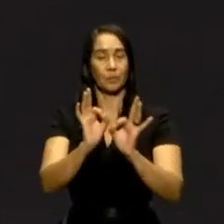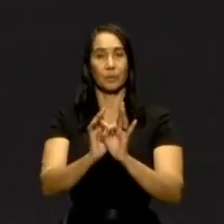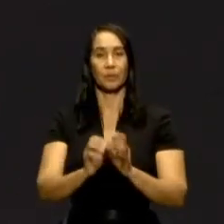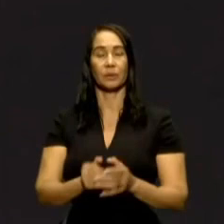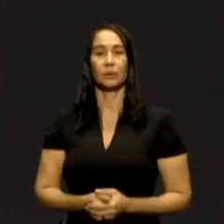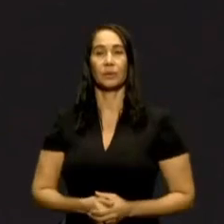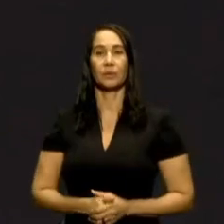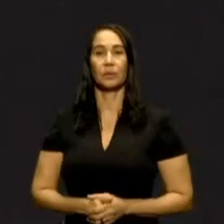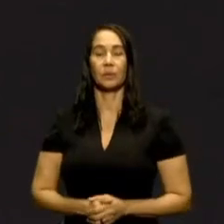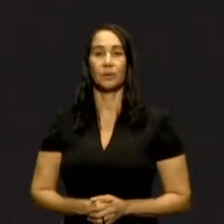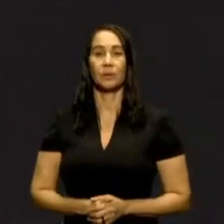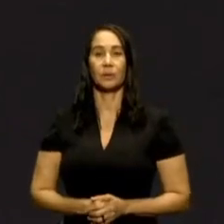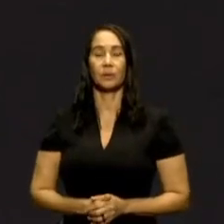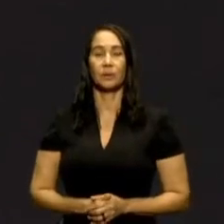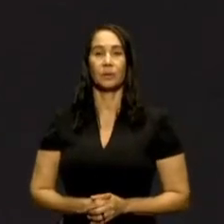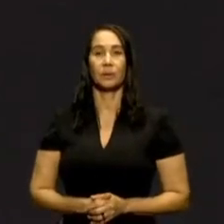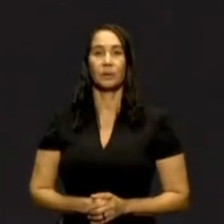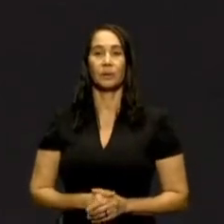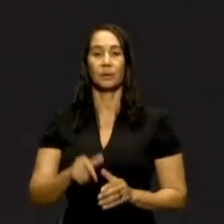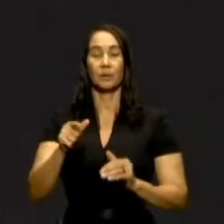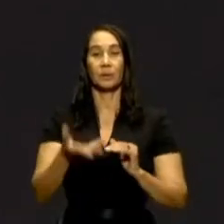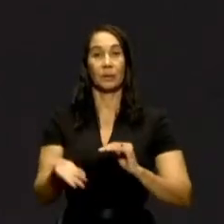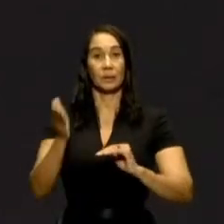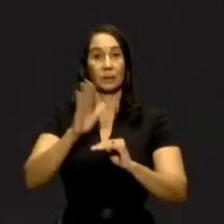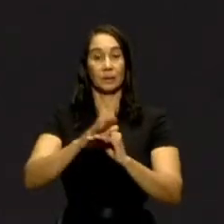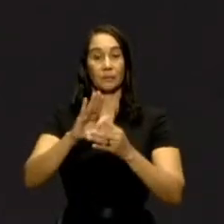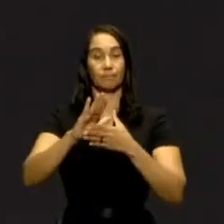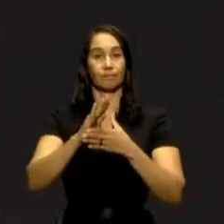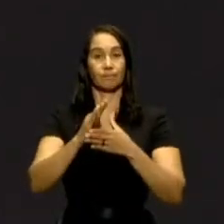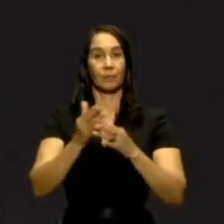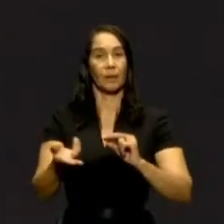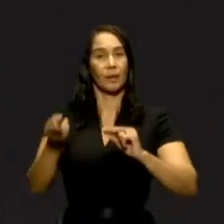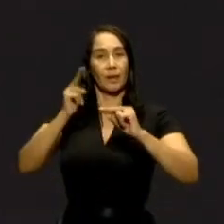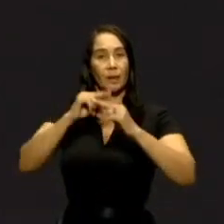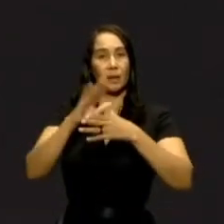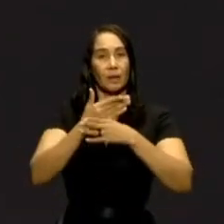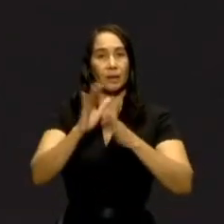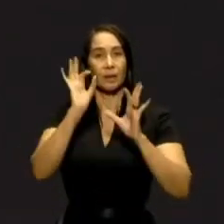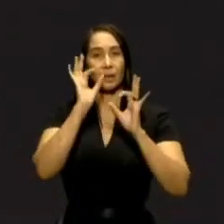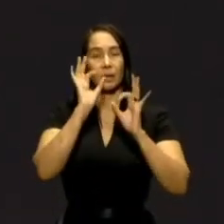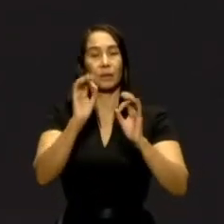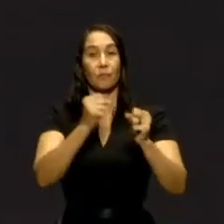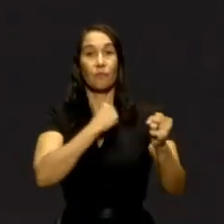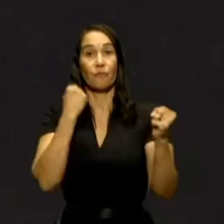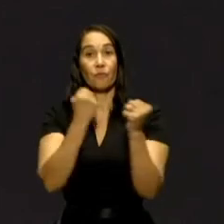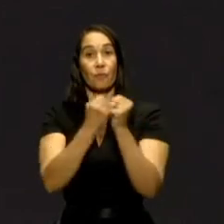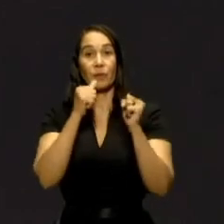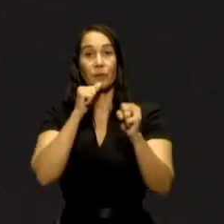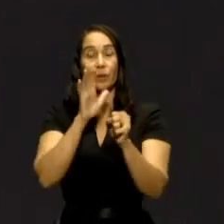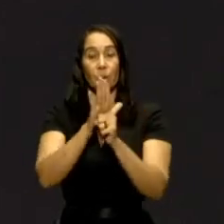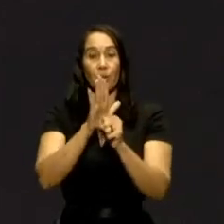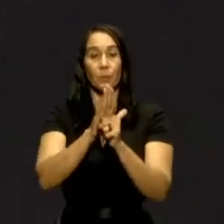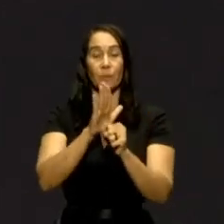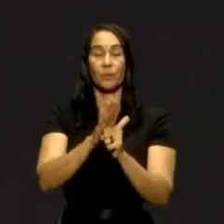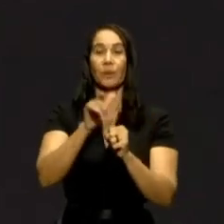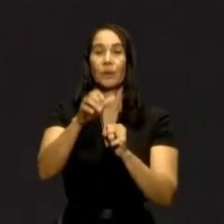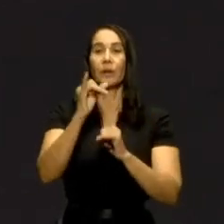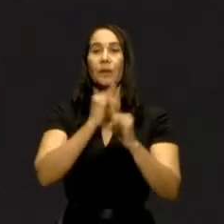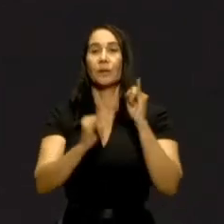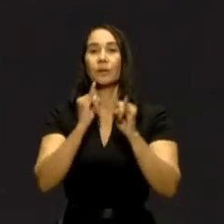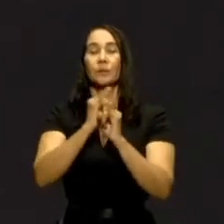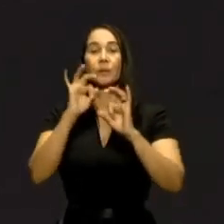informe. Esta alta tasa de participación indica un fuerte compromiso por parte de las